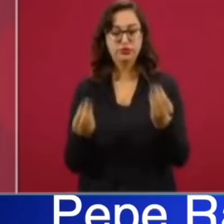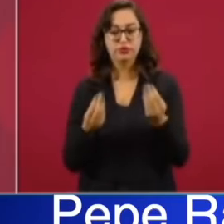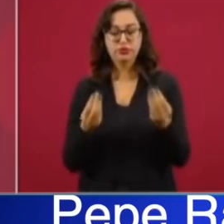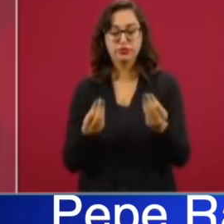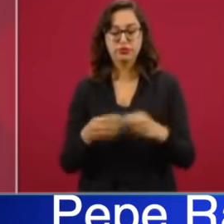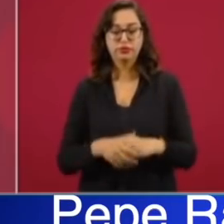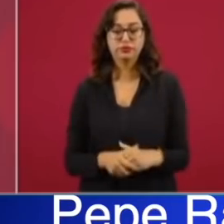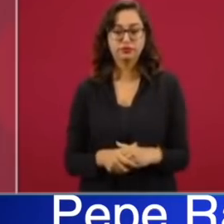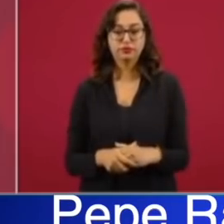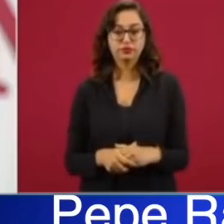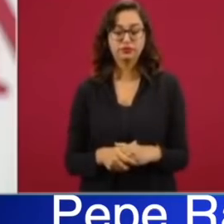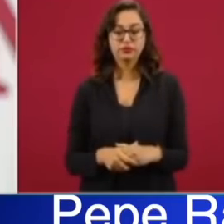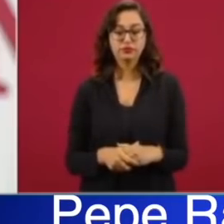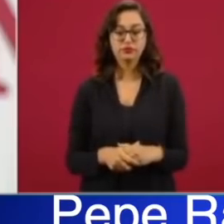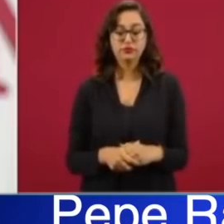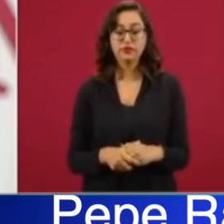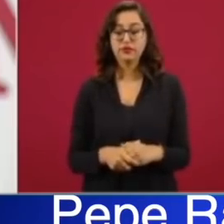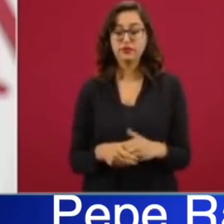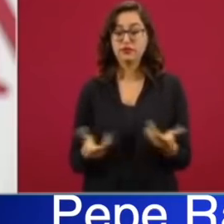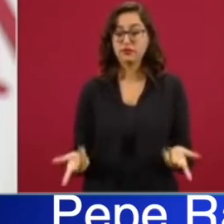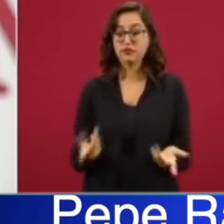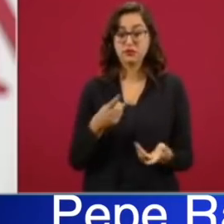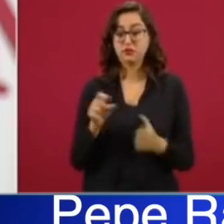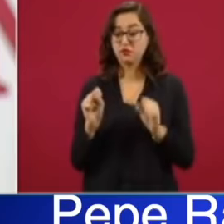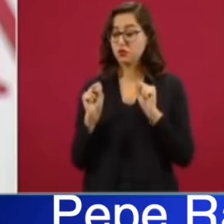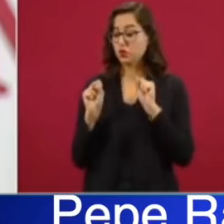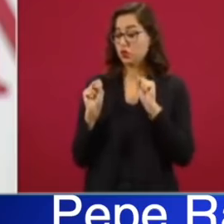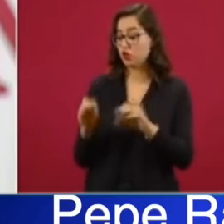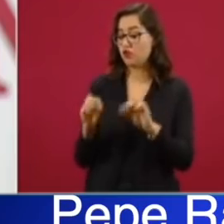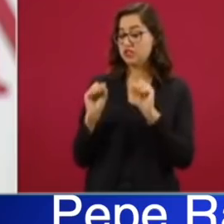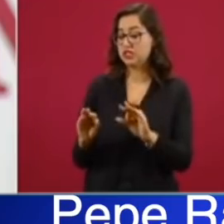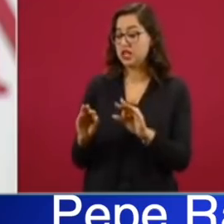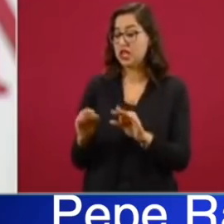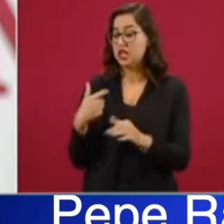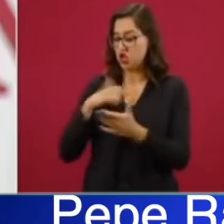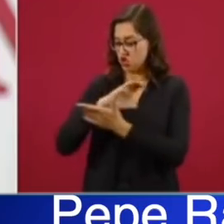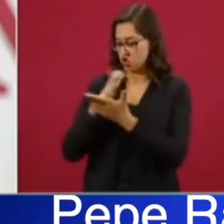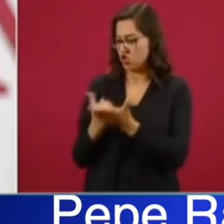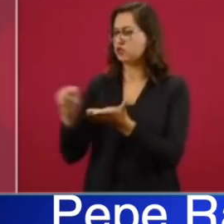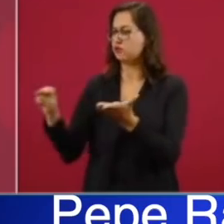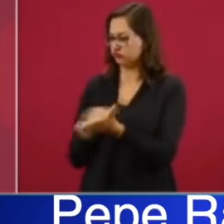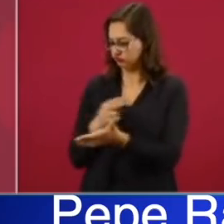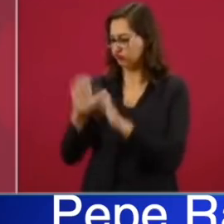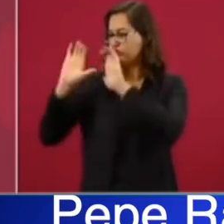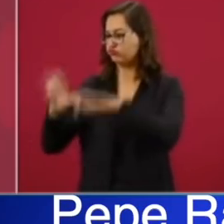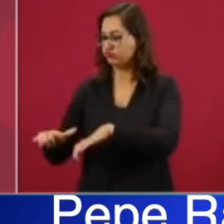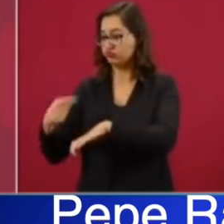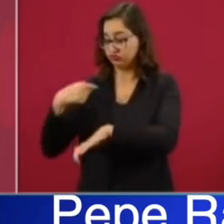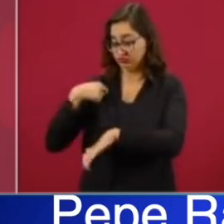Hay estas oficinas de contratación que pueden tener hasta 10,000 trabajadores